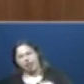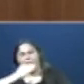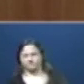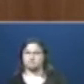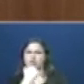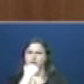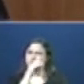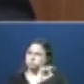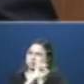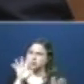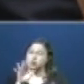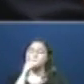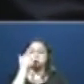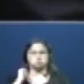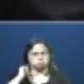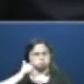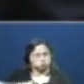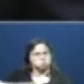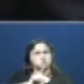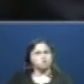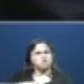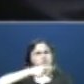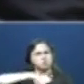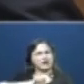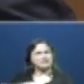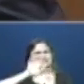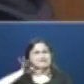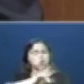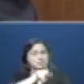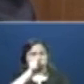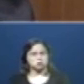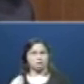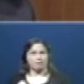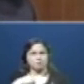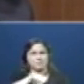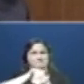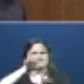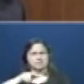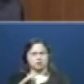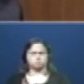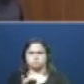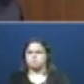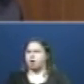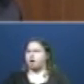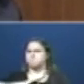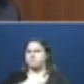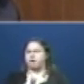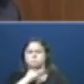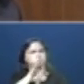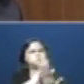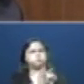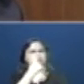tiempo Castilla y león y los Castellanos y leoneses hemos demostrado para afrontar de cara los